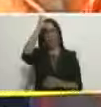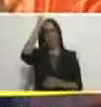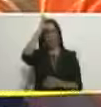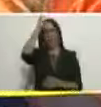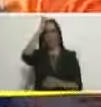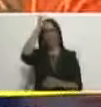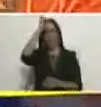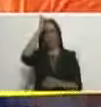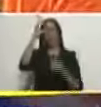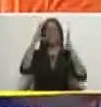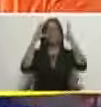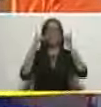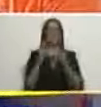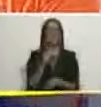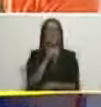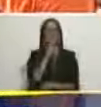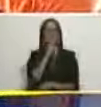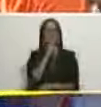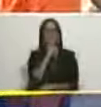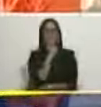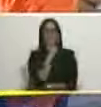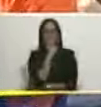Decisión difícil.